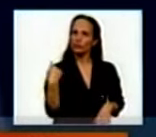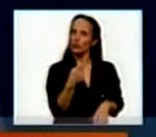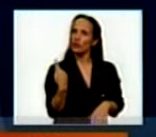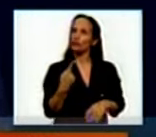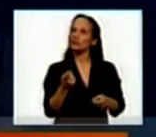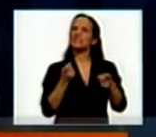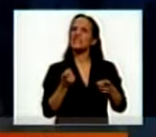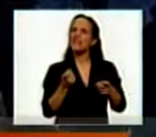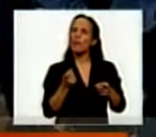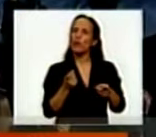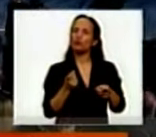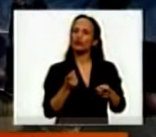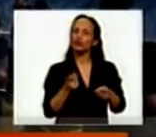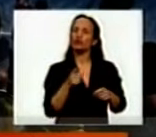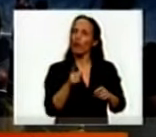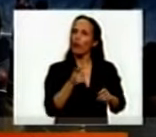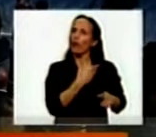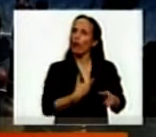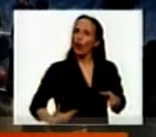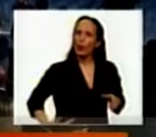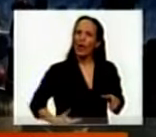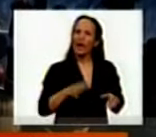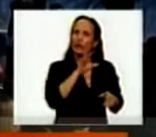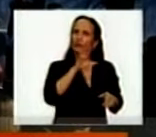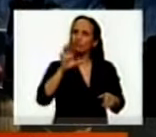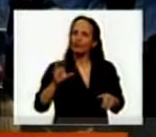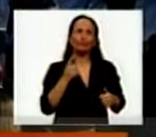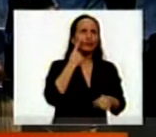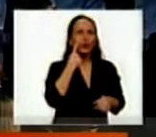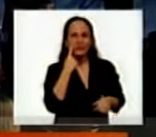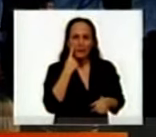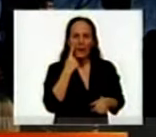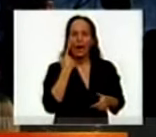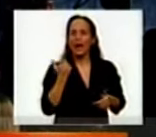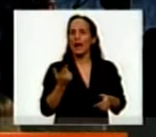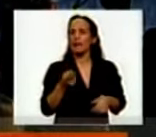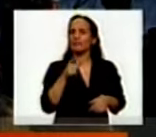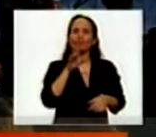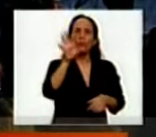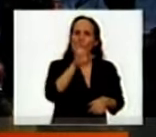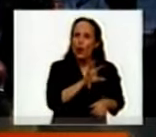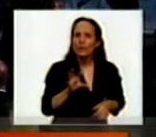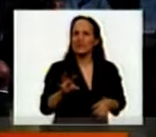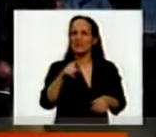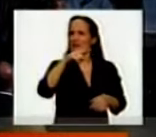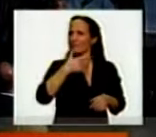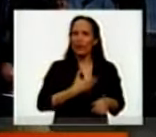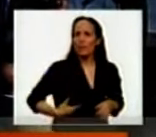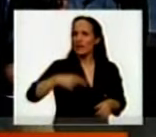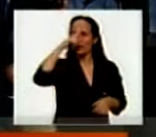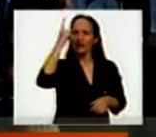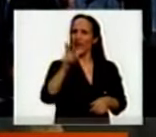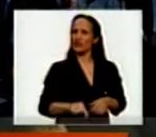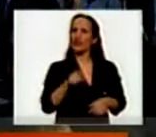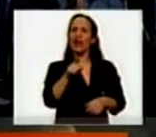meses cada uno de nuestros gobiernos municipales, de las provincias y nacional, se transforme